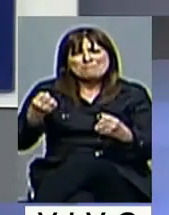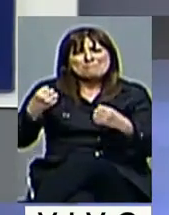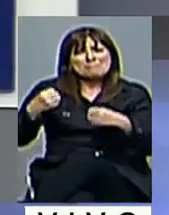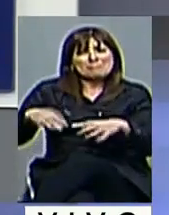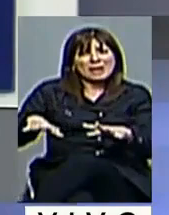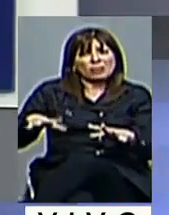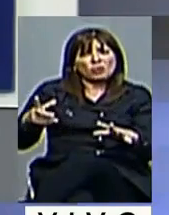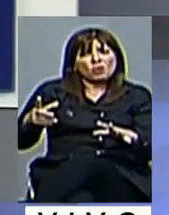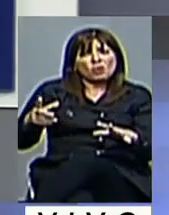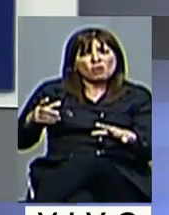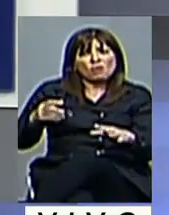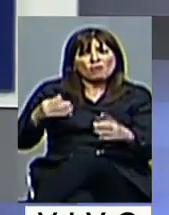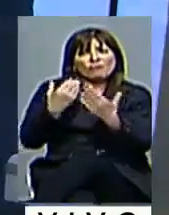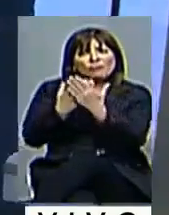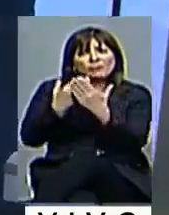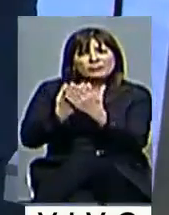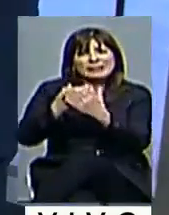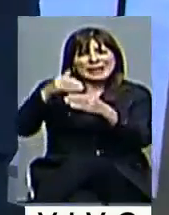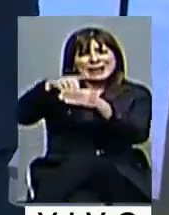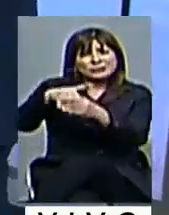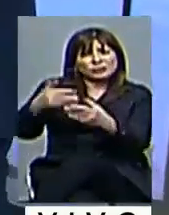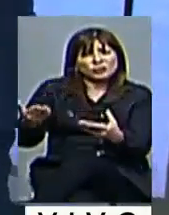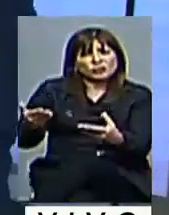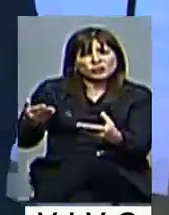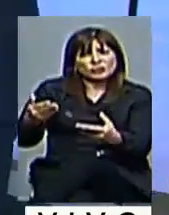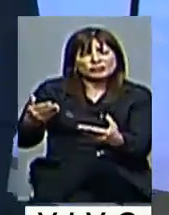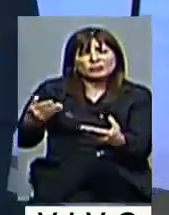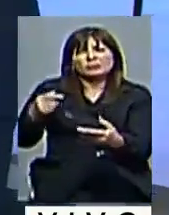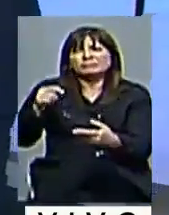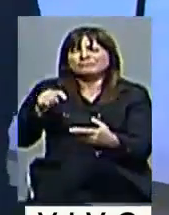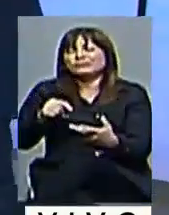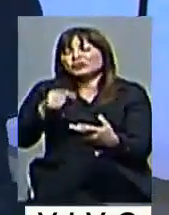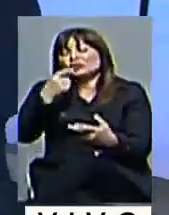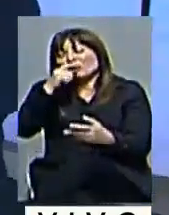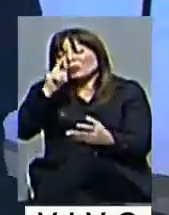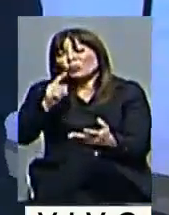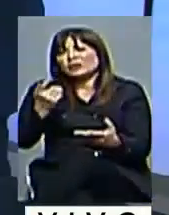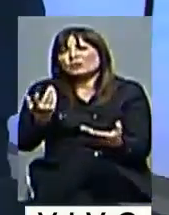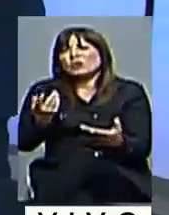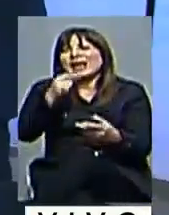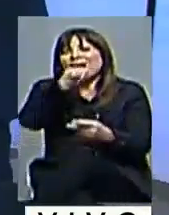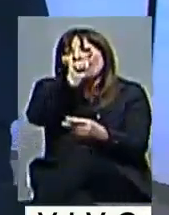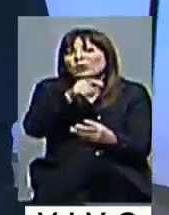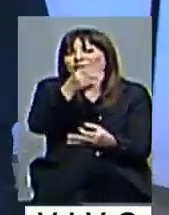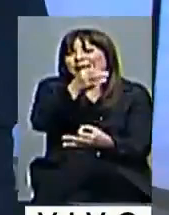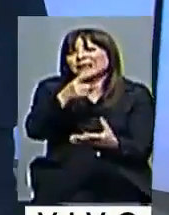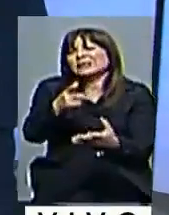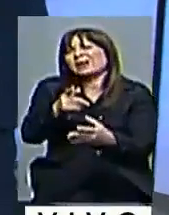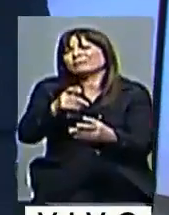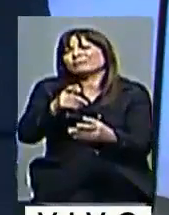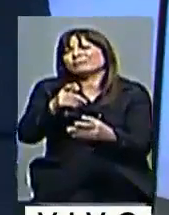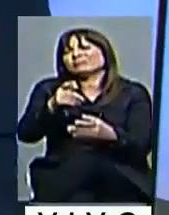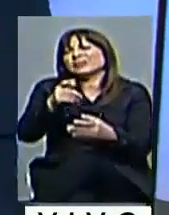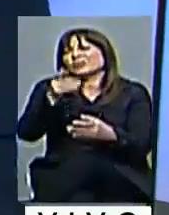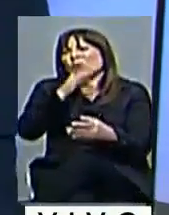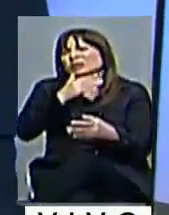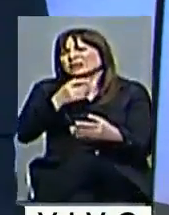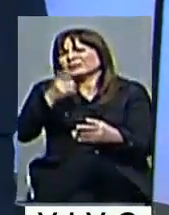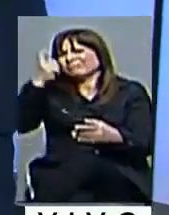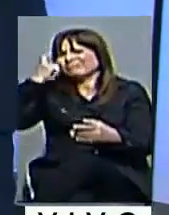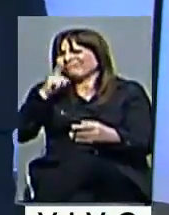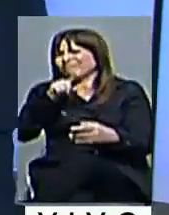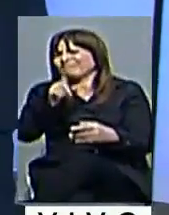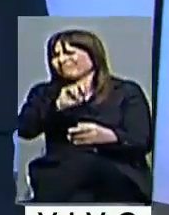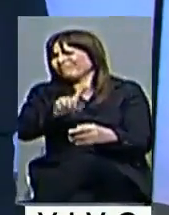presidencial, pero no. Te pregunto porque a pesar de que las encuestas están desprestigiadas, se han caído en este tiempo, el tema de la